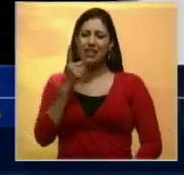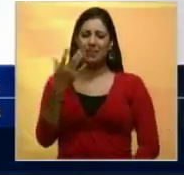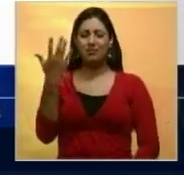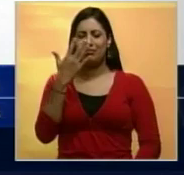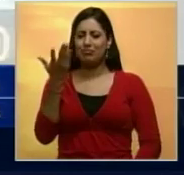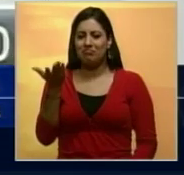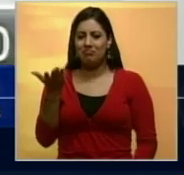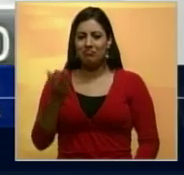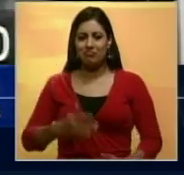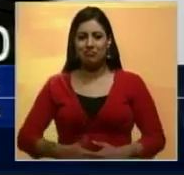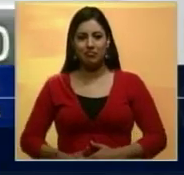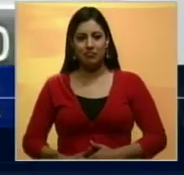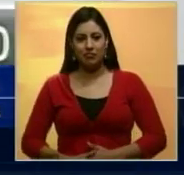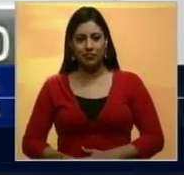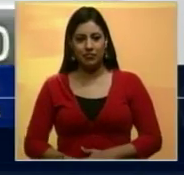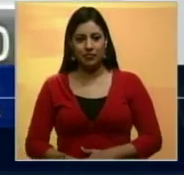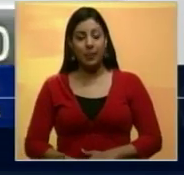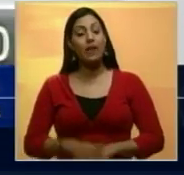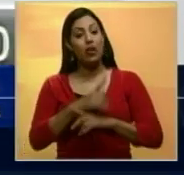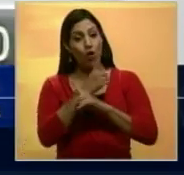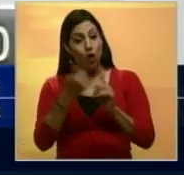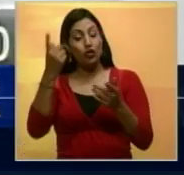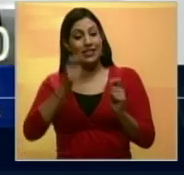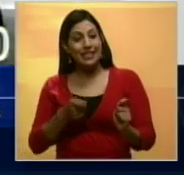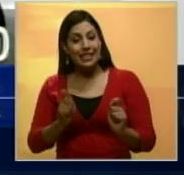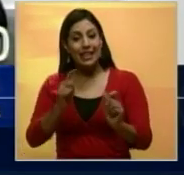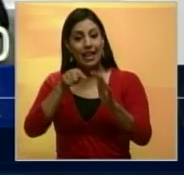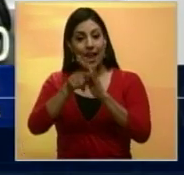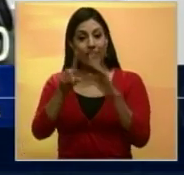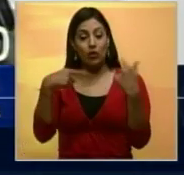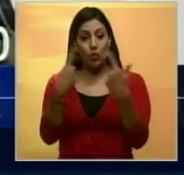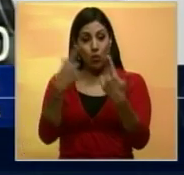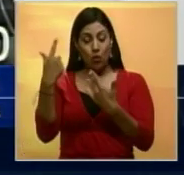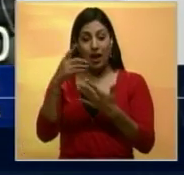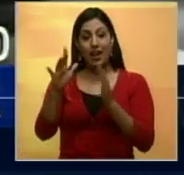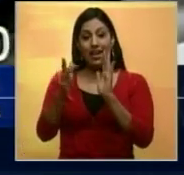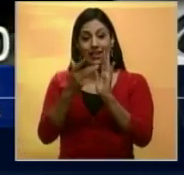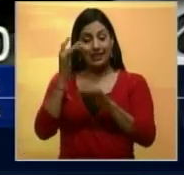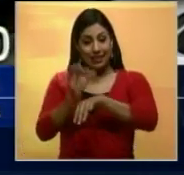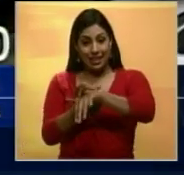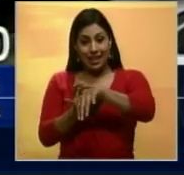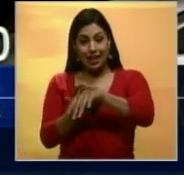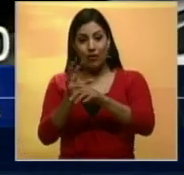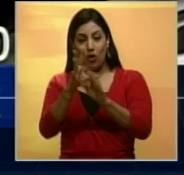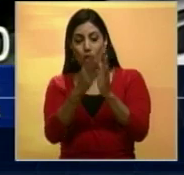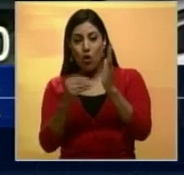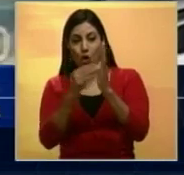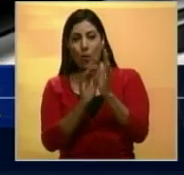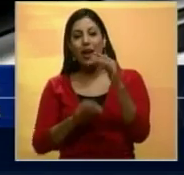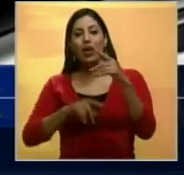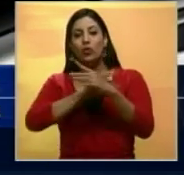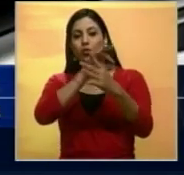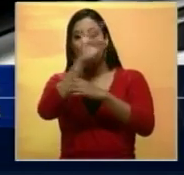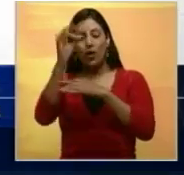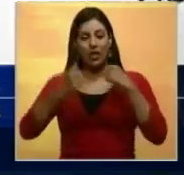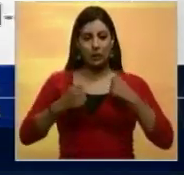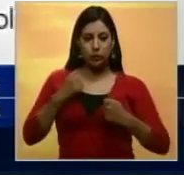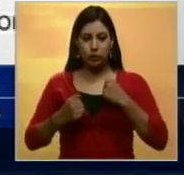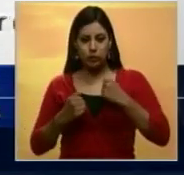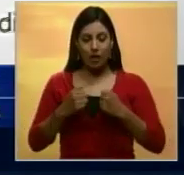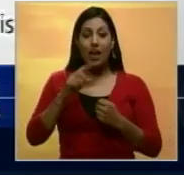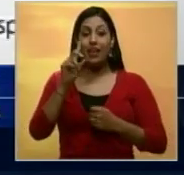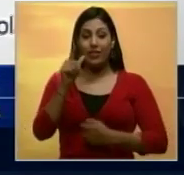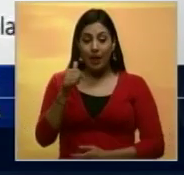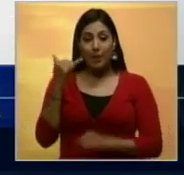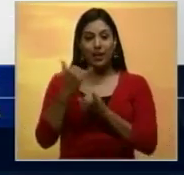incierto. En su intento por entrar en el segmento de los dispositivos que hacen seguimiento durante la actividad física,